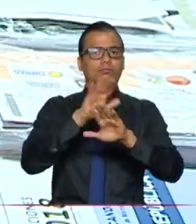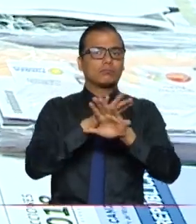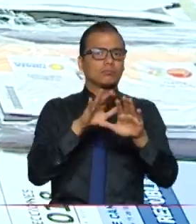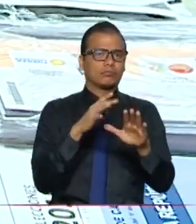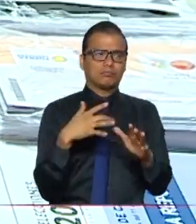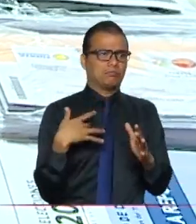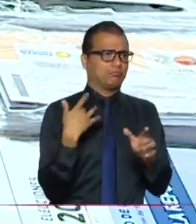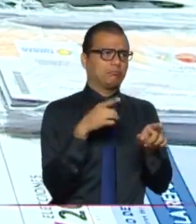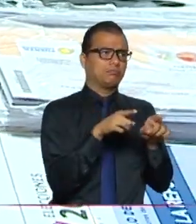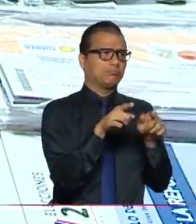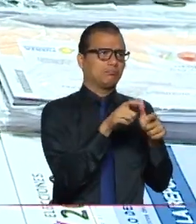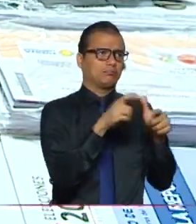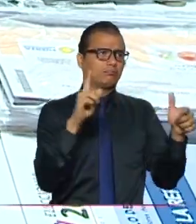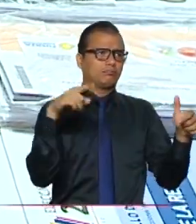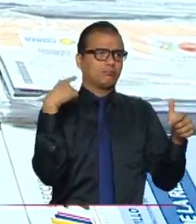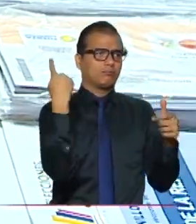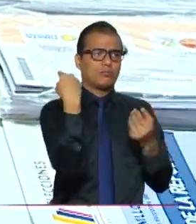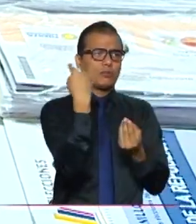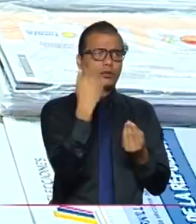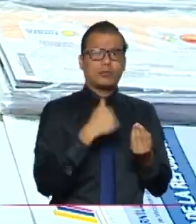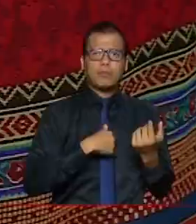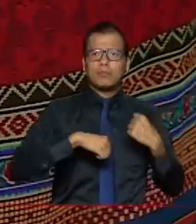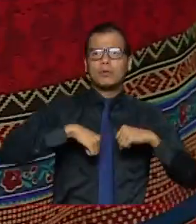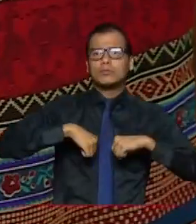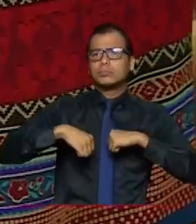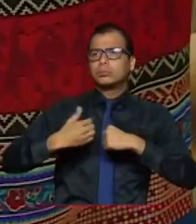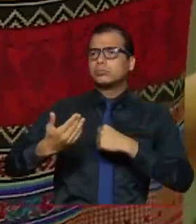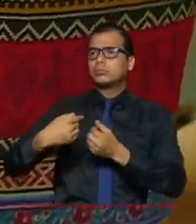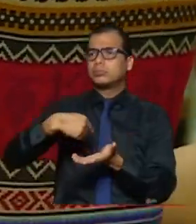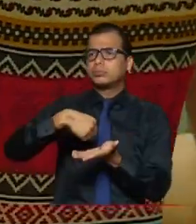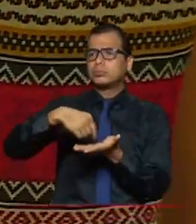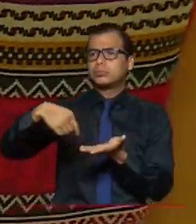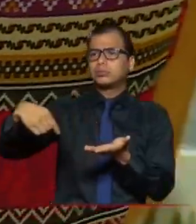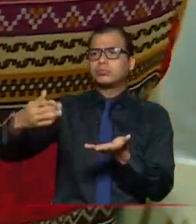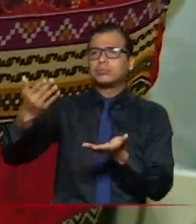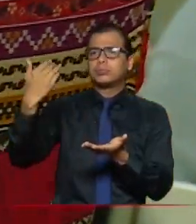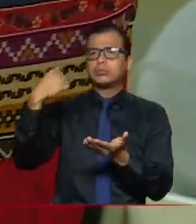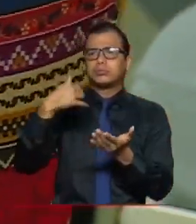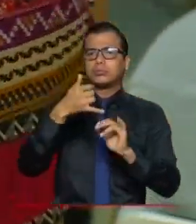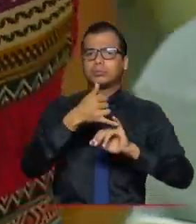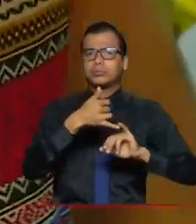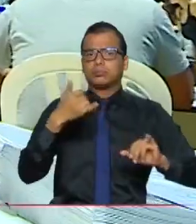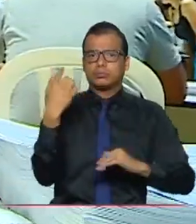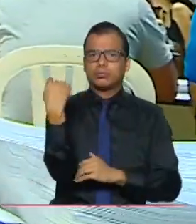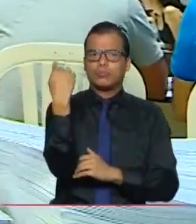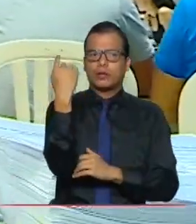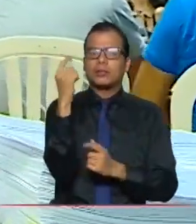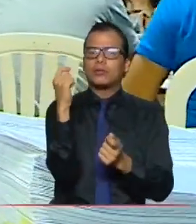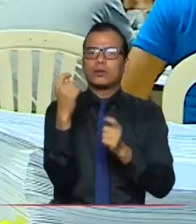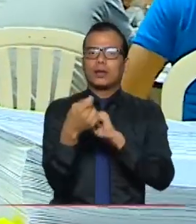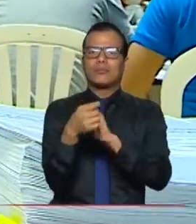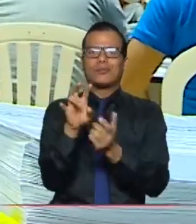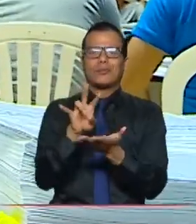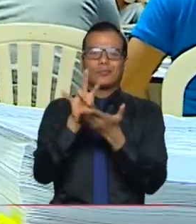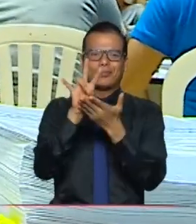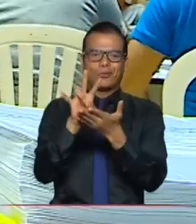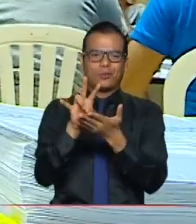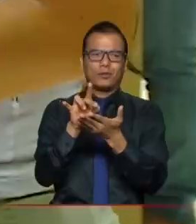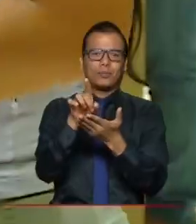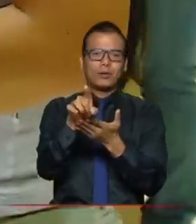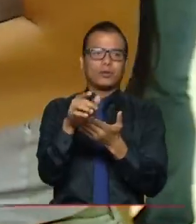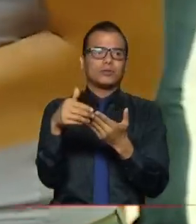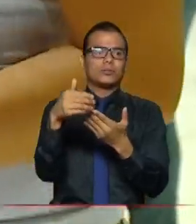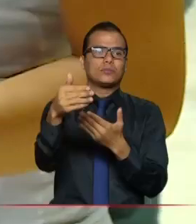identifica con agrupaciones políticas y hacen campaña con la recolección de firmas, y se desnaturaliza la figura, ya que luego terminan